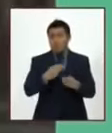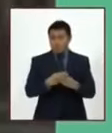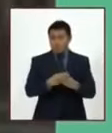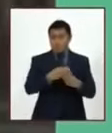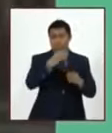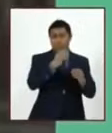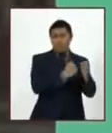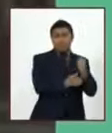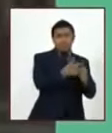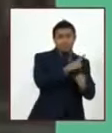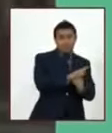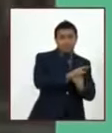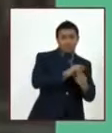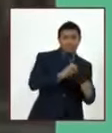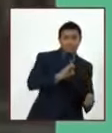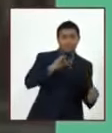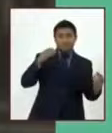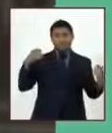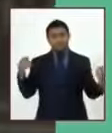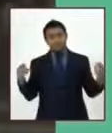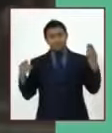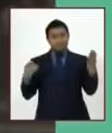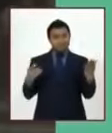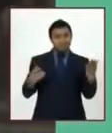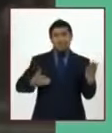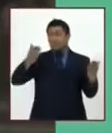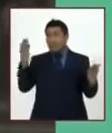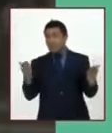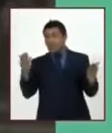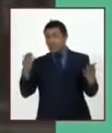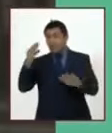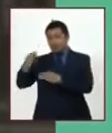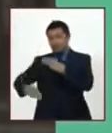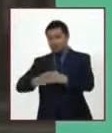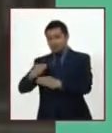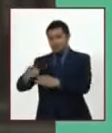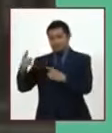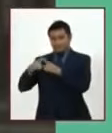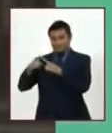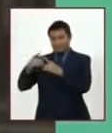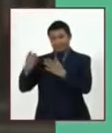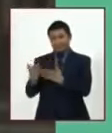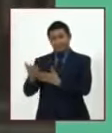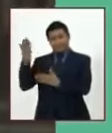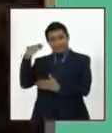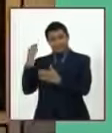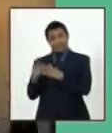mundo de la iglesia que había privado en el periodo anterior.